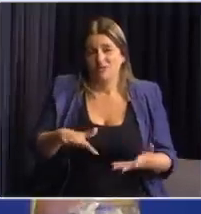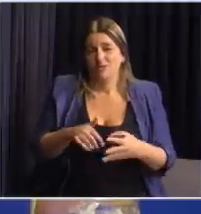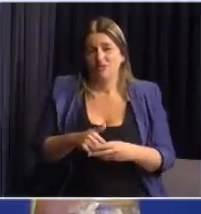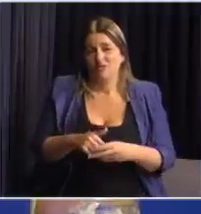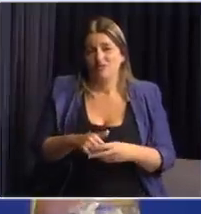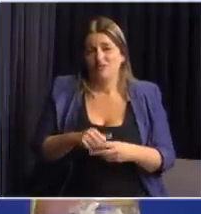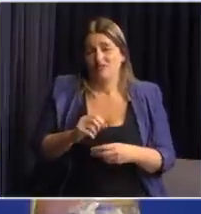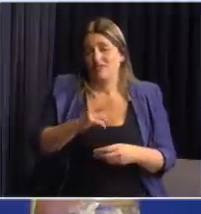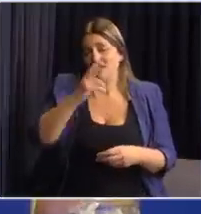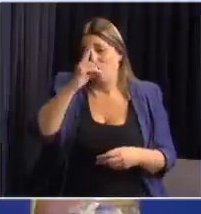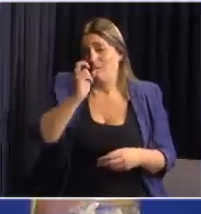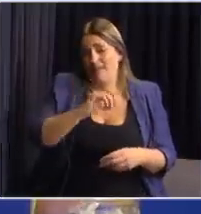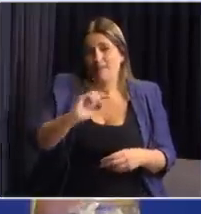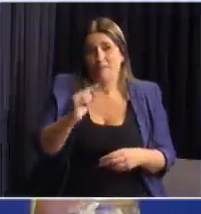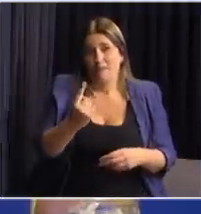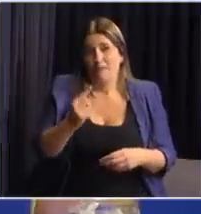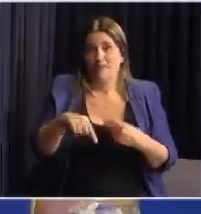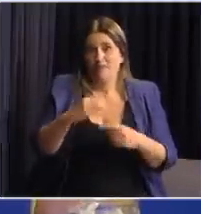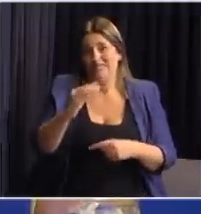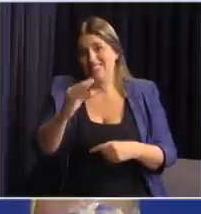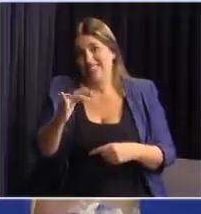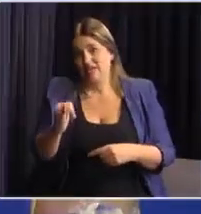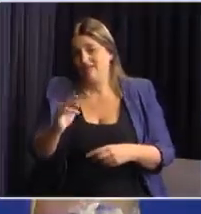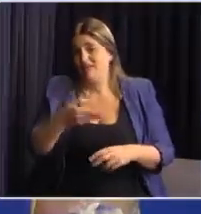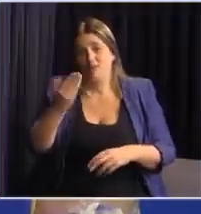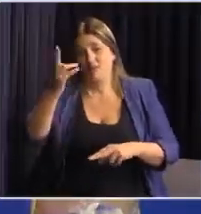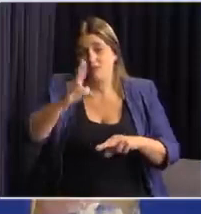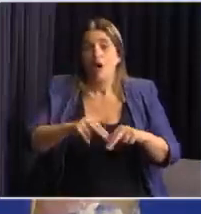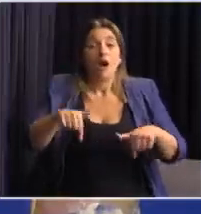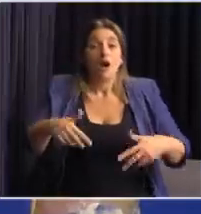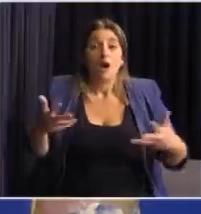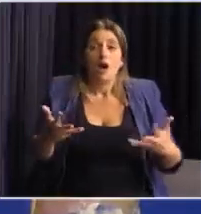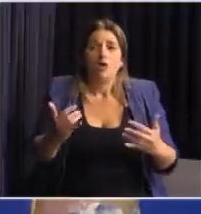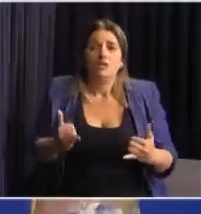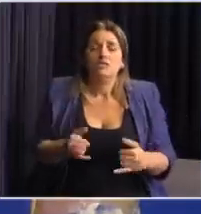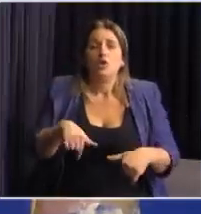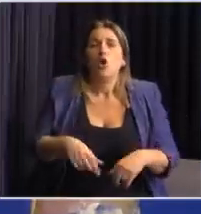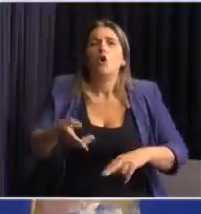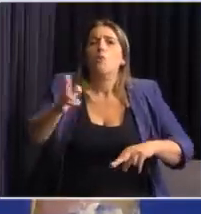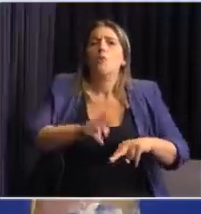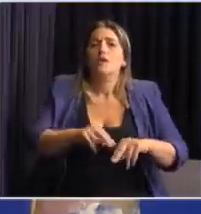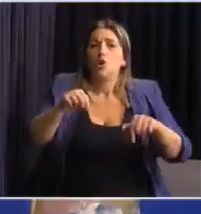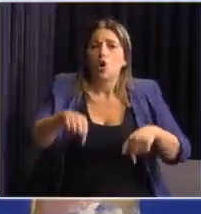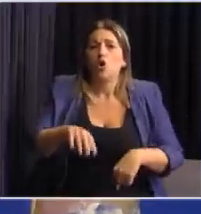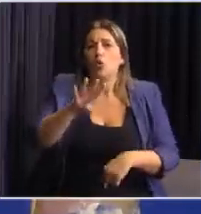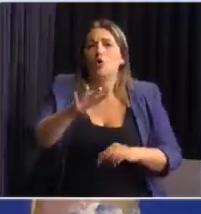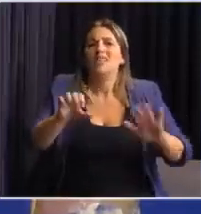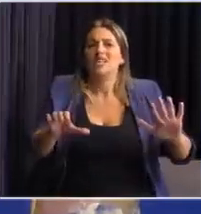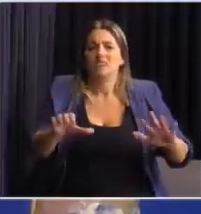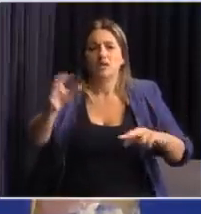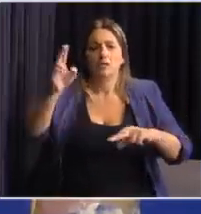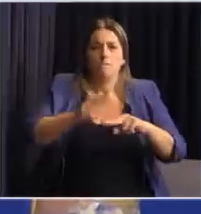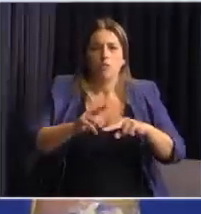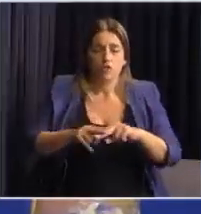de esas internaciones, ¿no? En el día de hoy tenemos que lamentar 46 fallecidos y